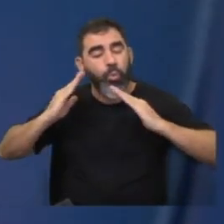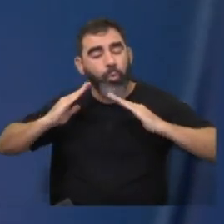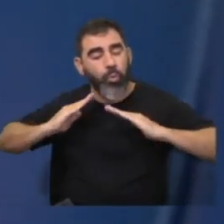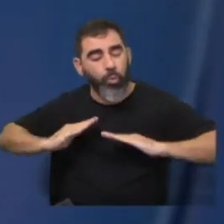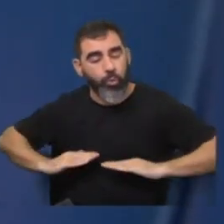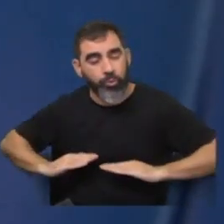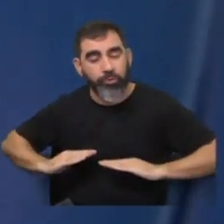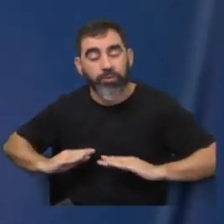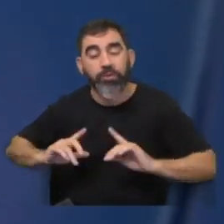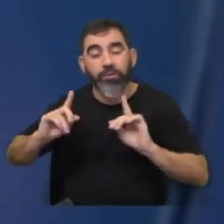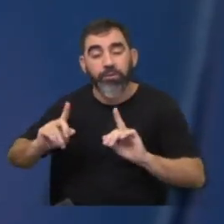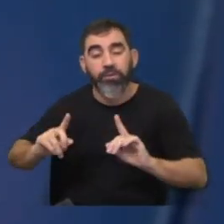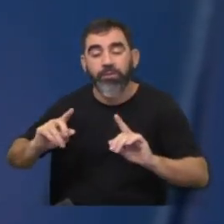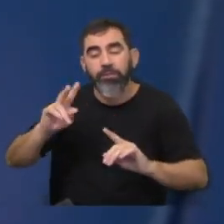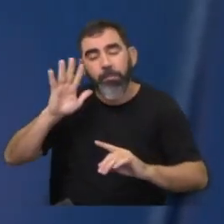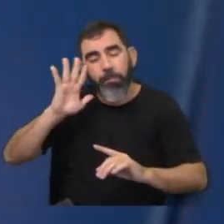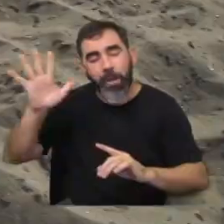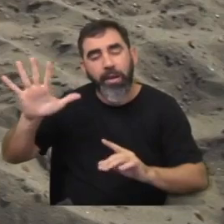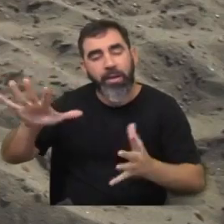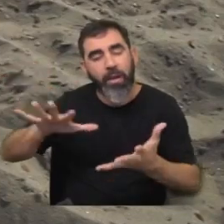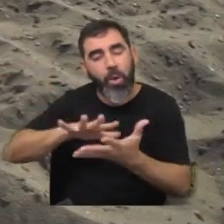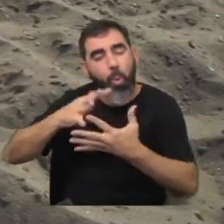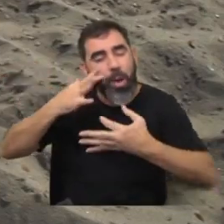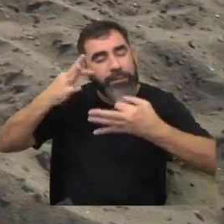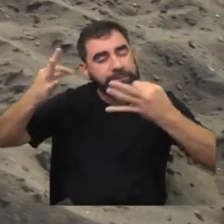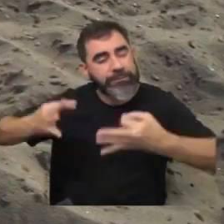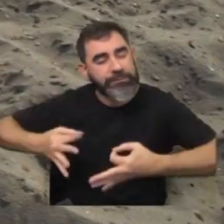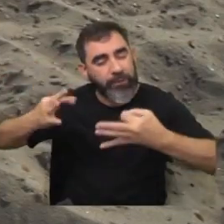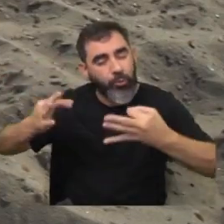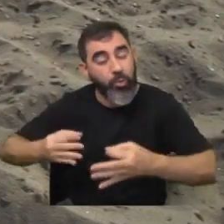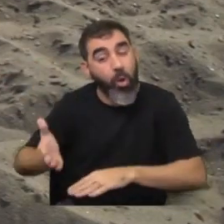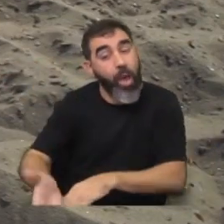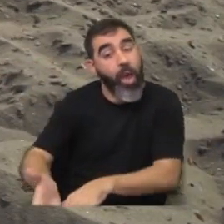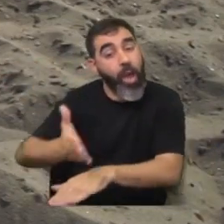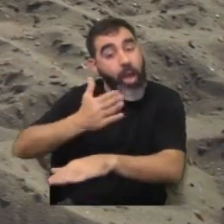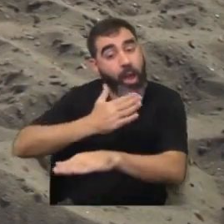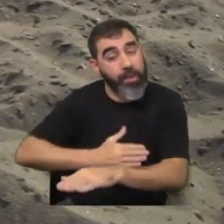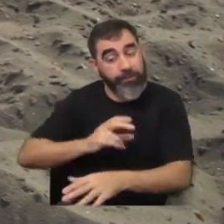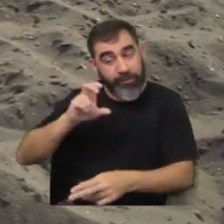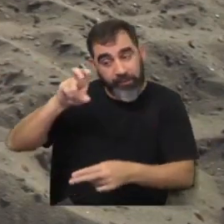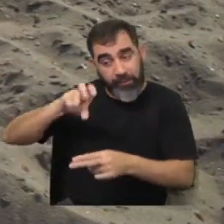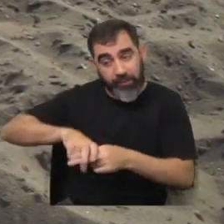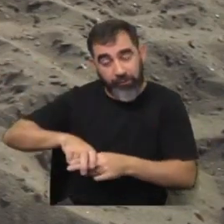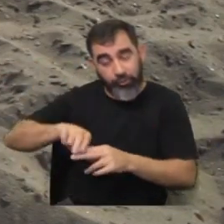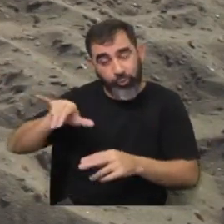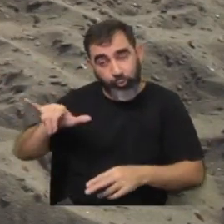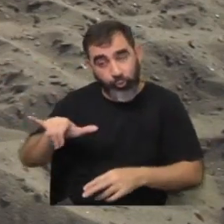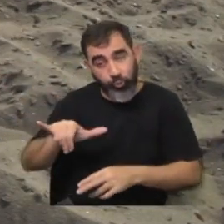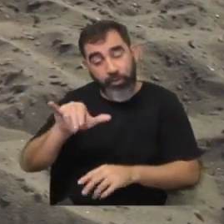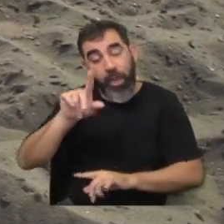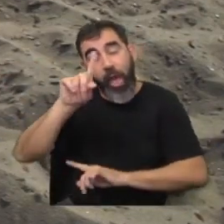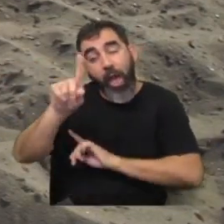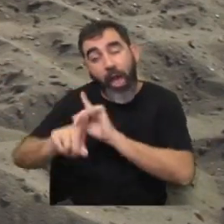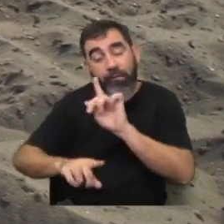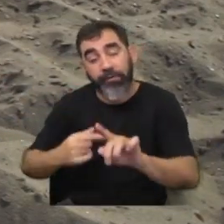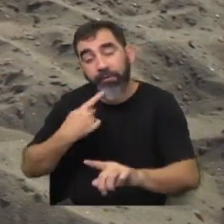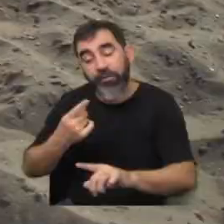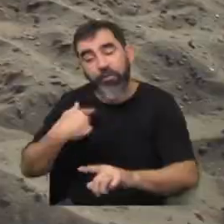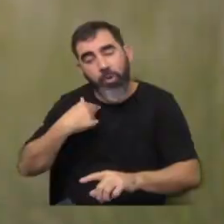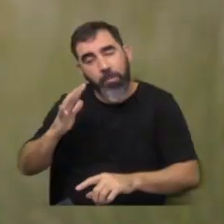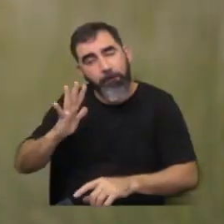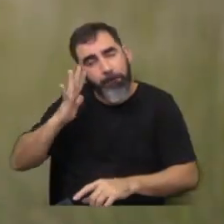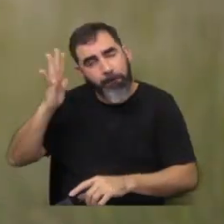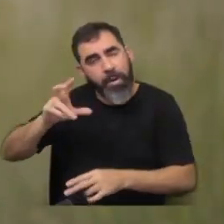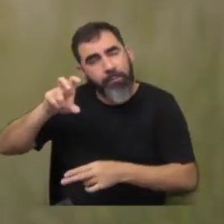tranquilidad, visualizarse en un lugar seguro, que eso se hace previo a subir en el avión. Muchas veces la persona dice, bueno, yo me